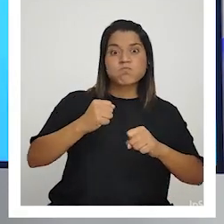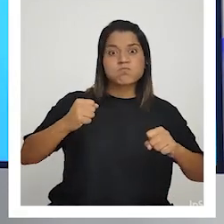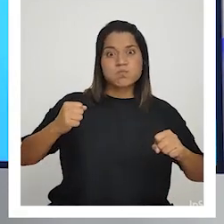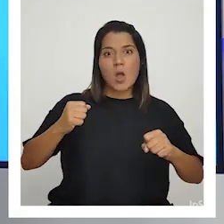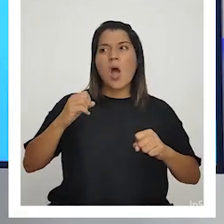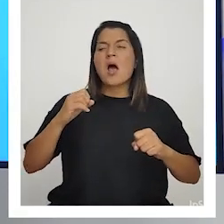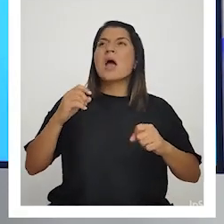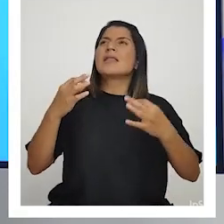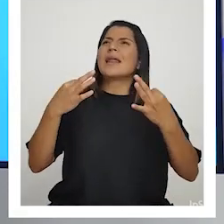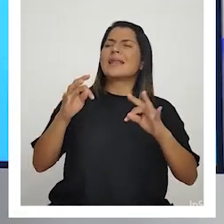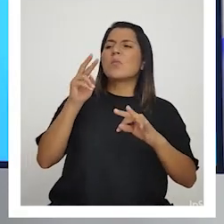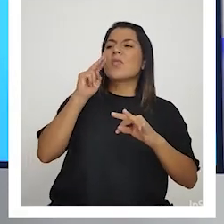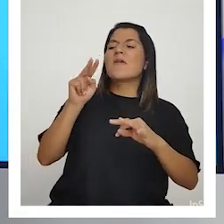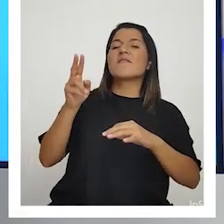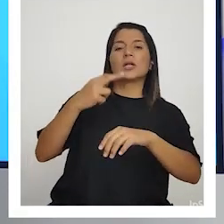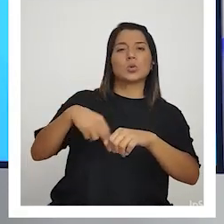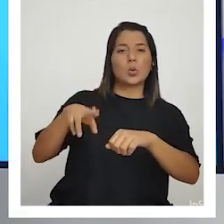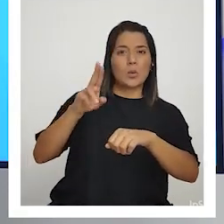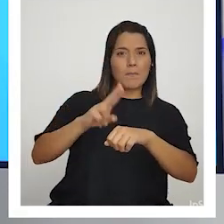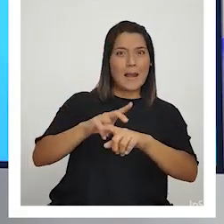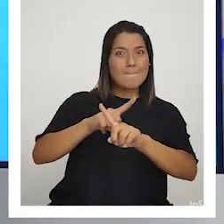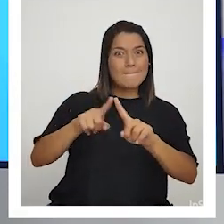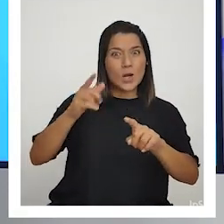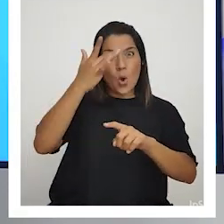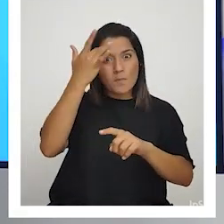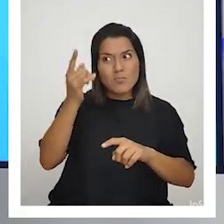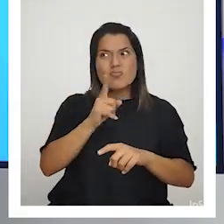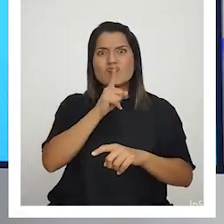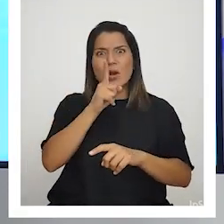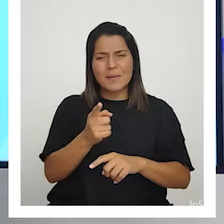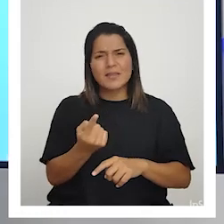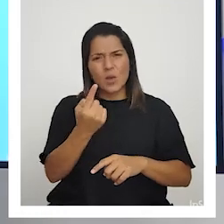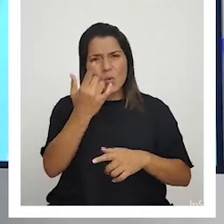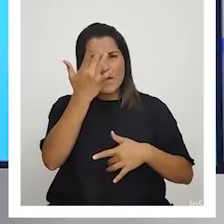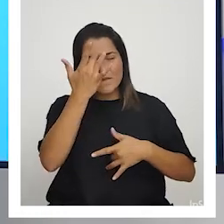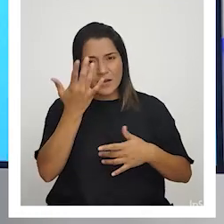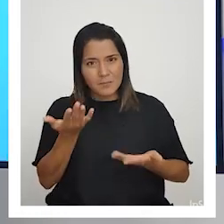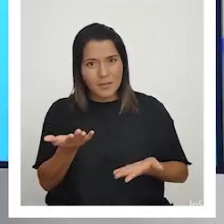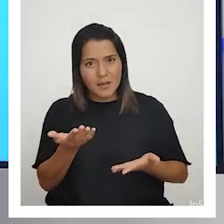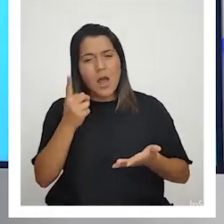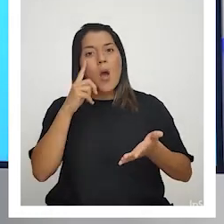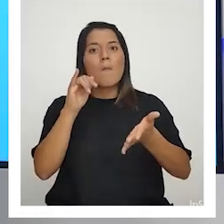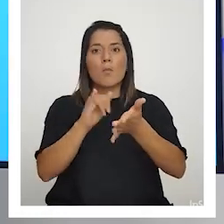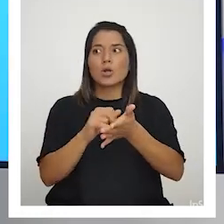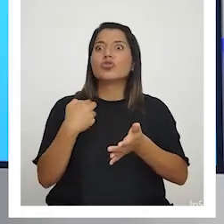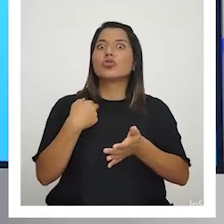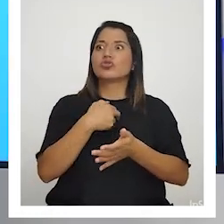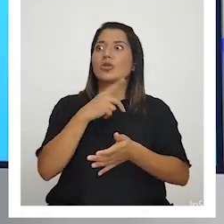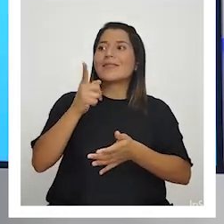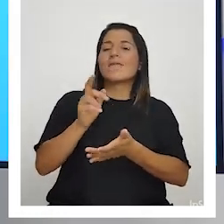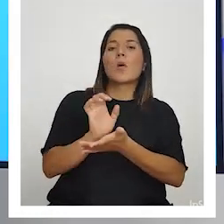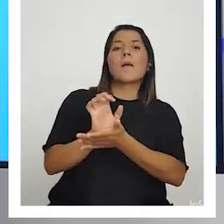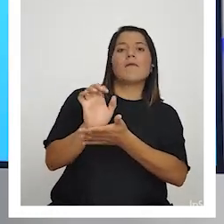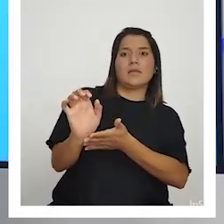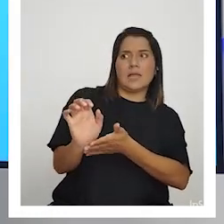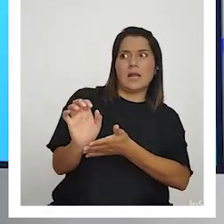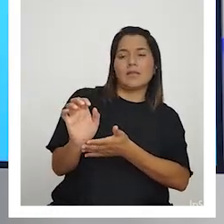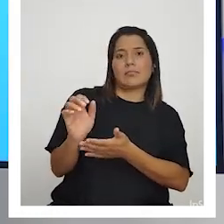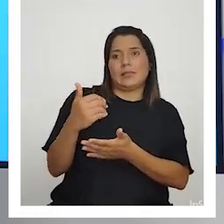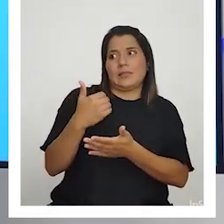normalizar si se nos olvida que es una enfermedad. Como tal, debemos combatirla y hay tratamientos para eso,